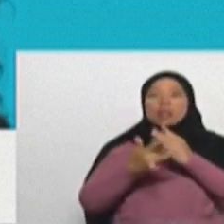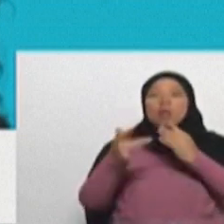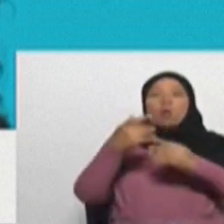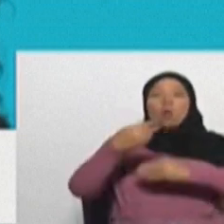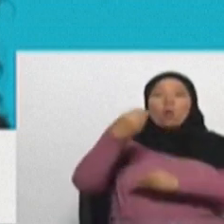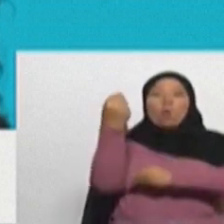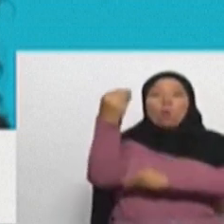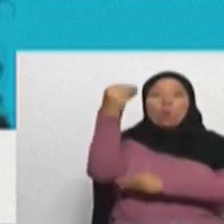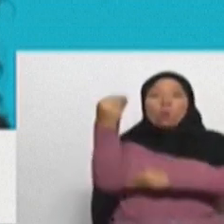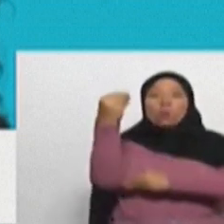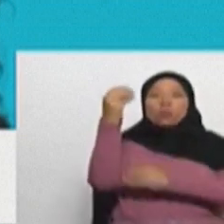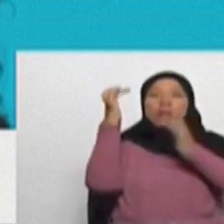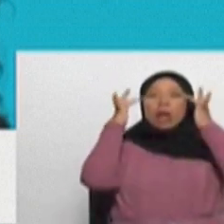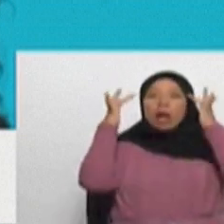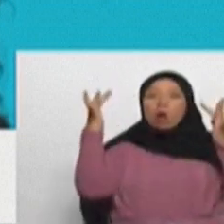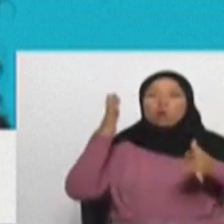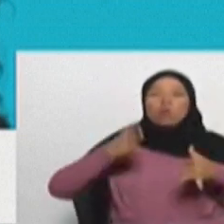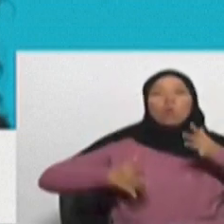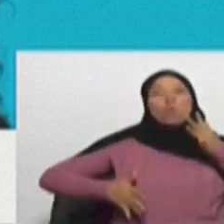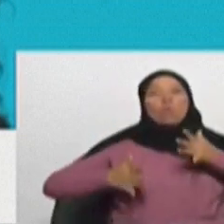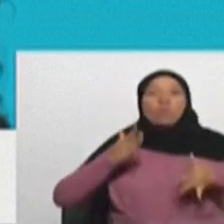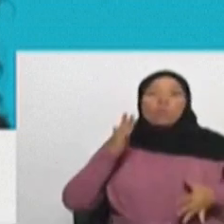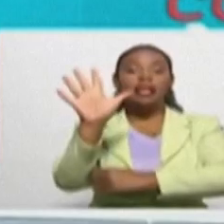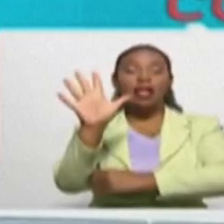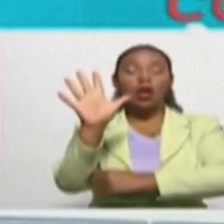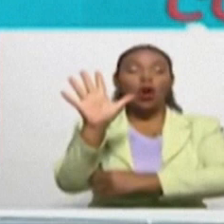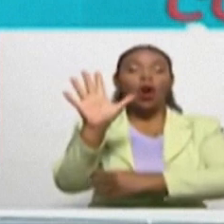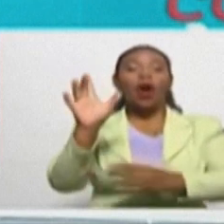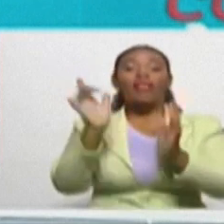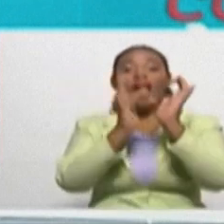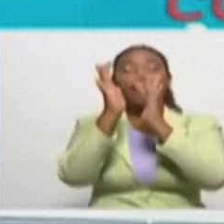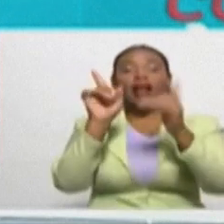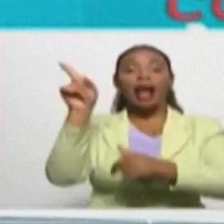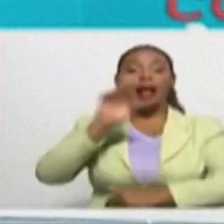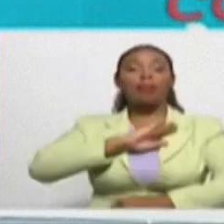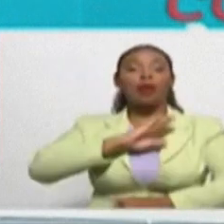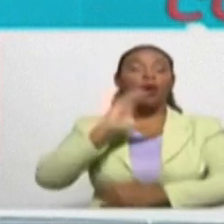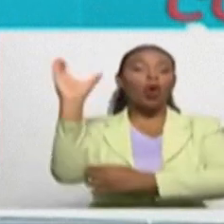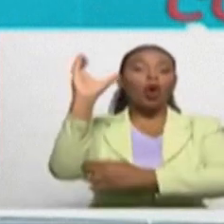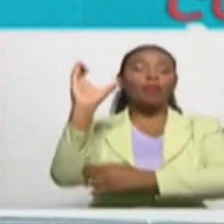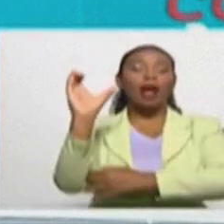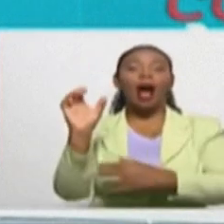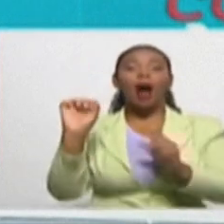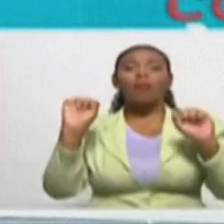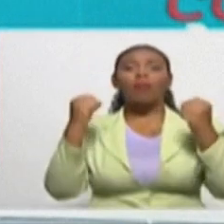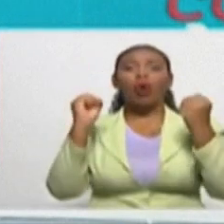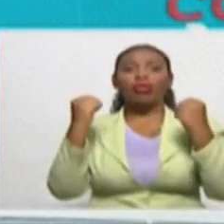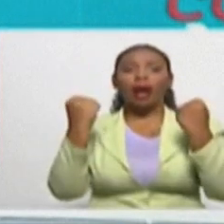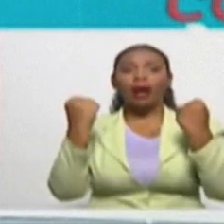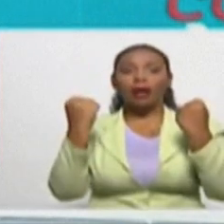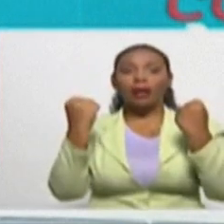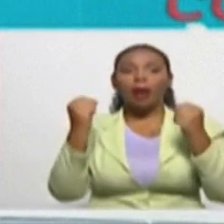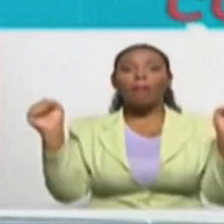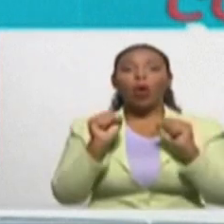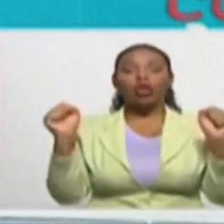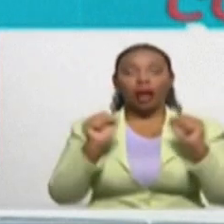acompañarlo. En paralelo, Maduro se burló de las críticas por el uso de esa tecnología en campañas de desinformación de las cuales hicieron eco medios